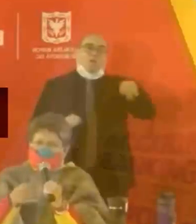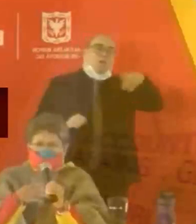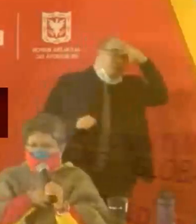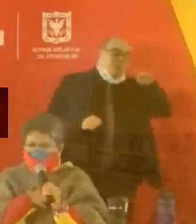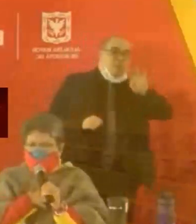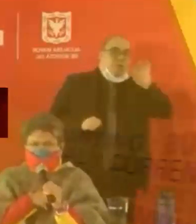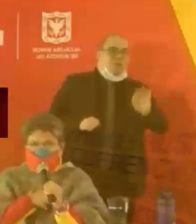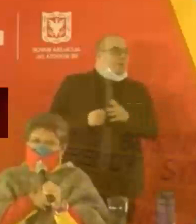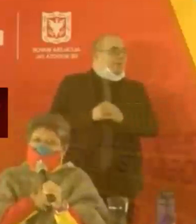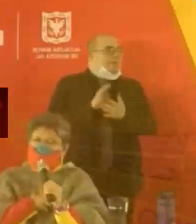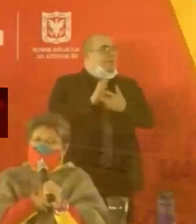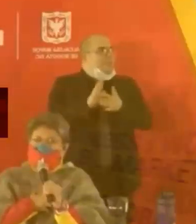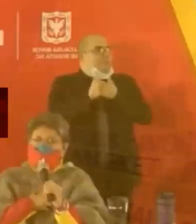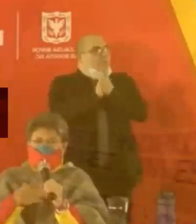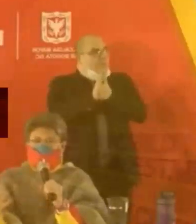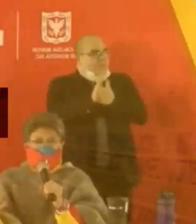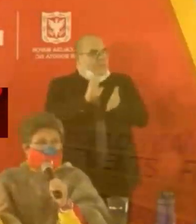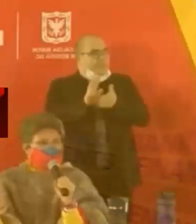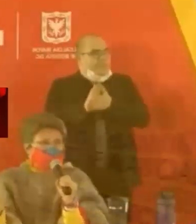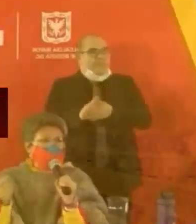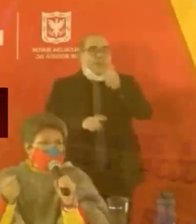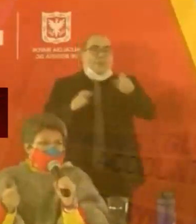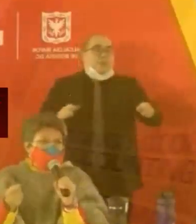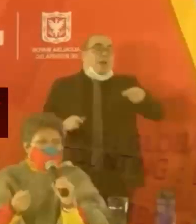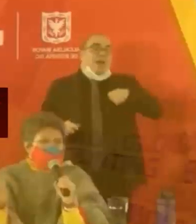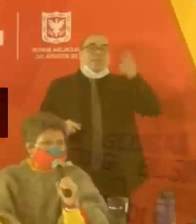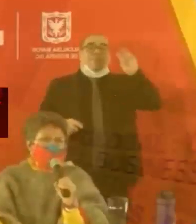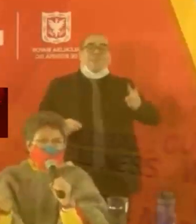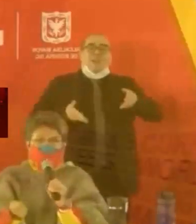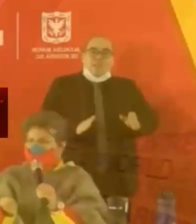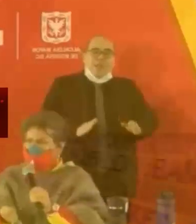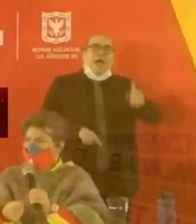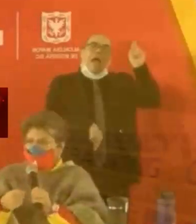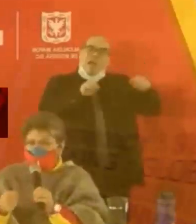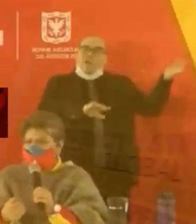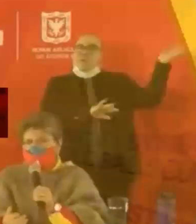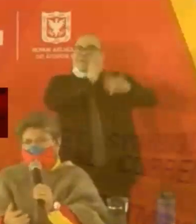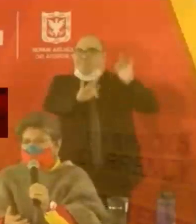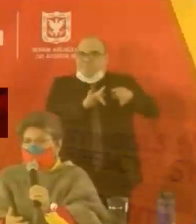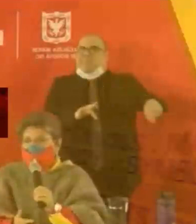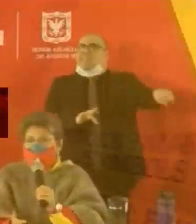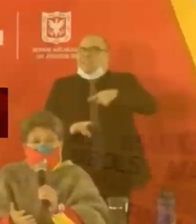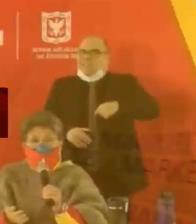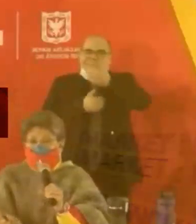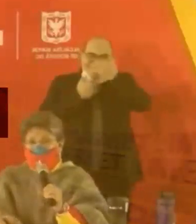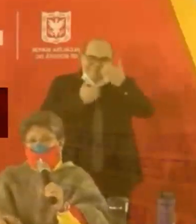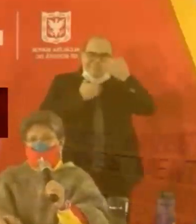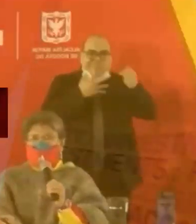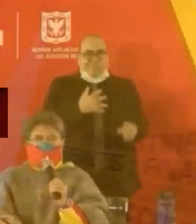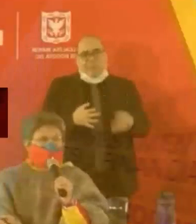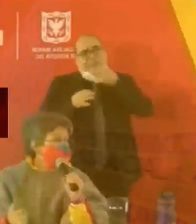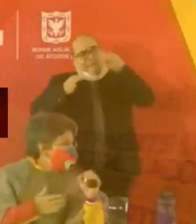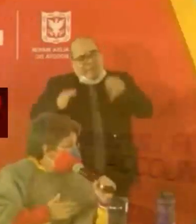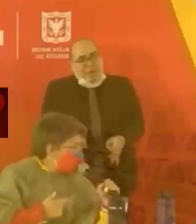nuestra voz, hemos llamado la atención de forma tal de que se contribuya a que Colombia siga siendo pues un país seguro para quienes vienen huyendo de una tiranía que viola